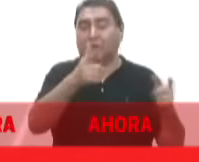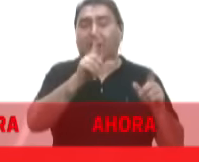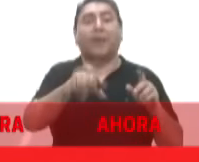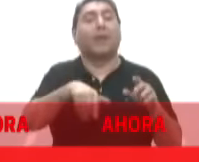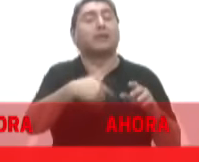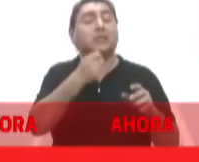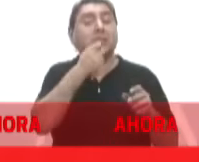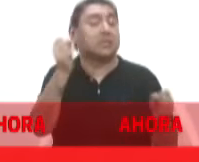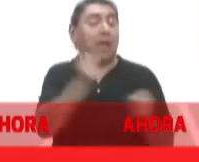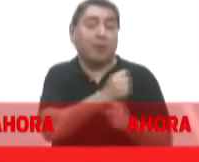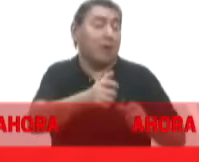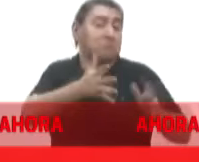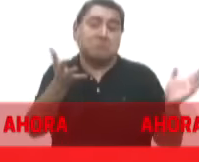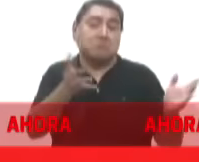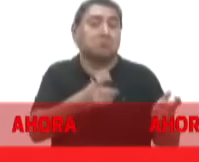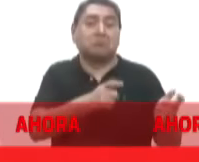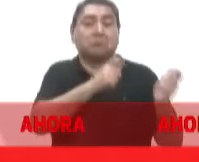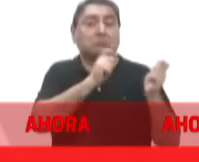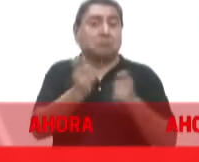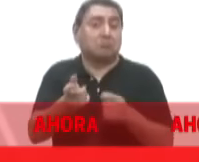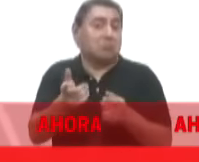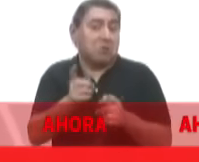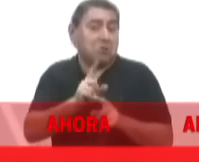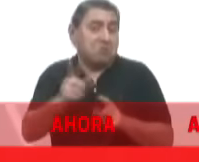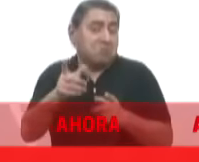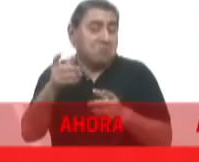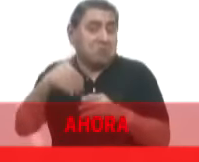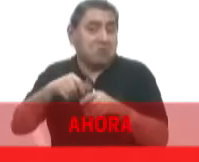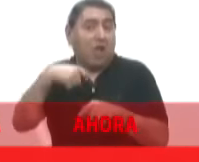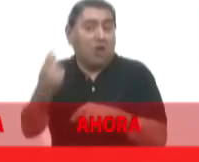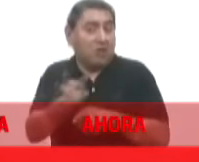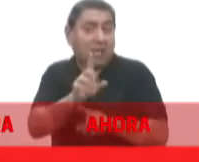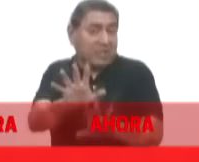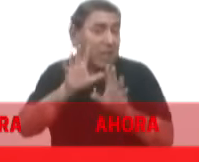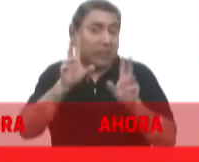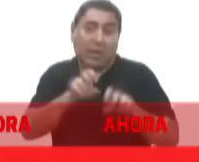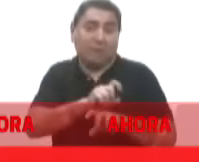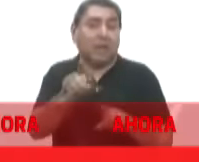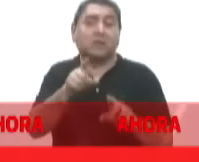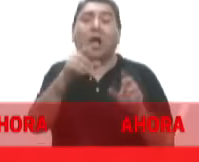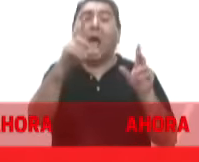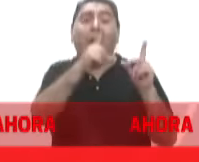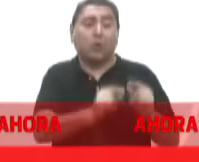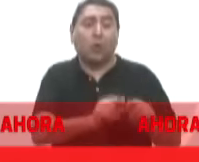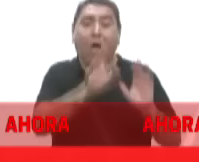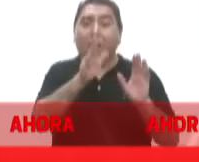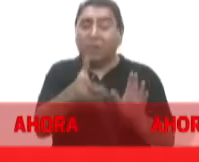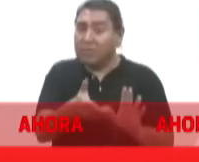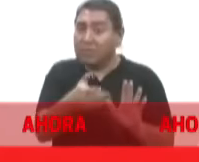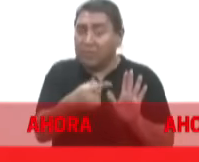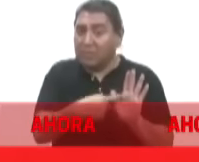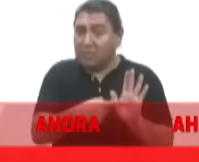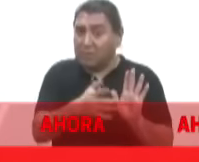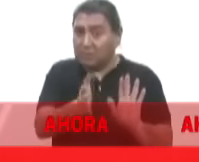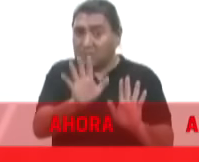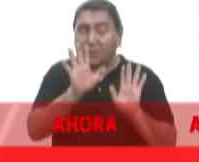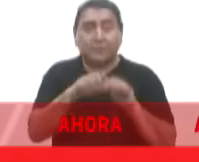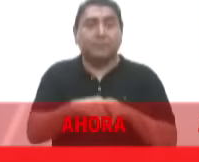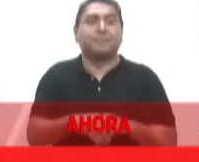aprueba. Y no se pasa a votar la otra. Así es el tema. Eso es lo que dicen esos artículos. Sí. Y